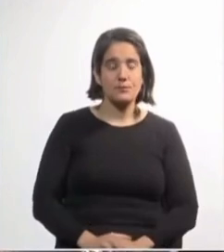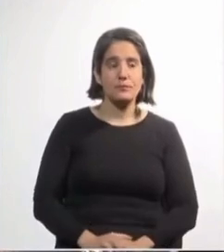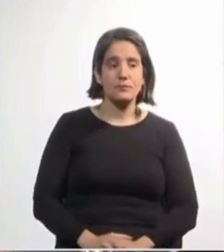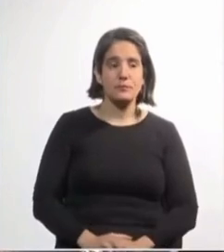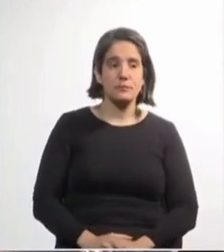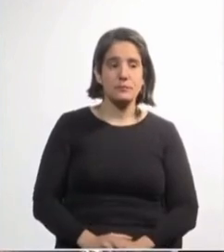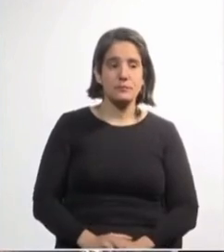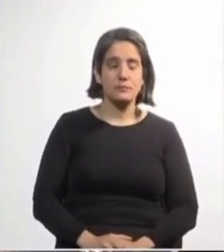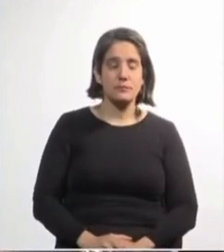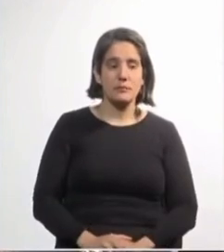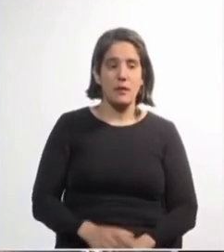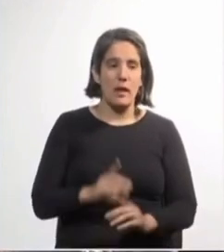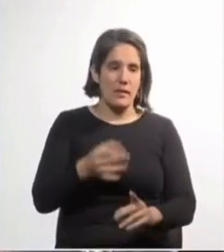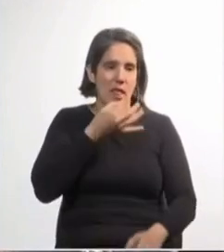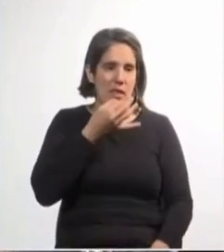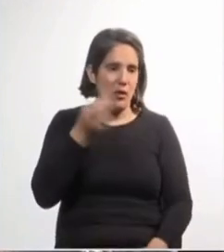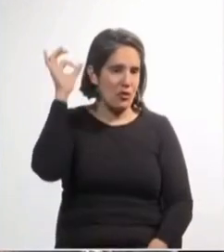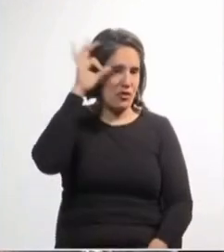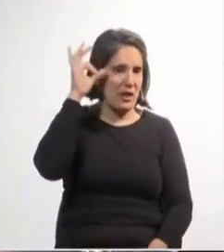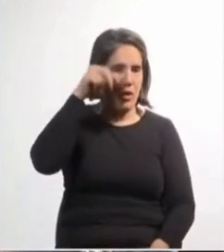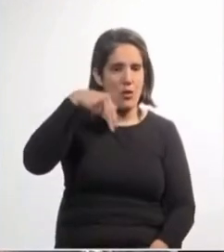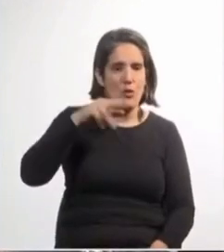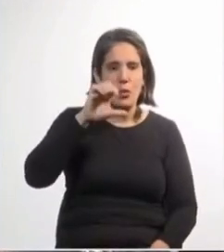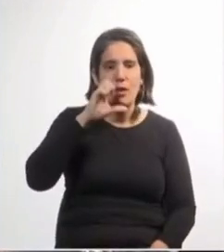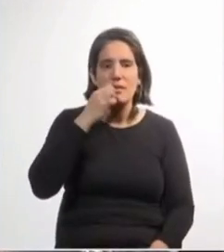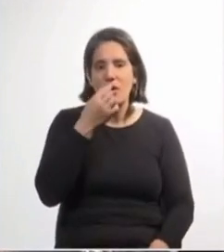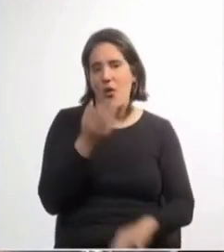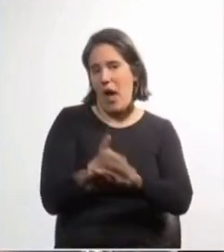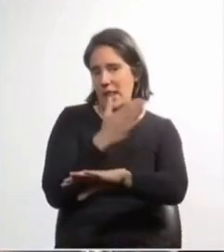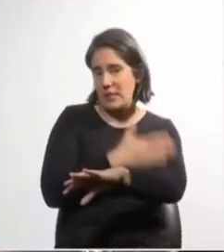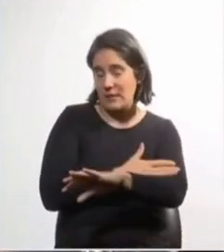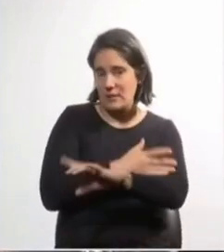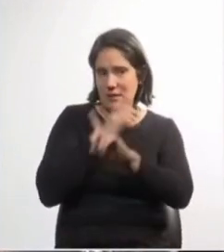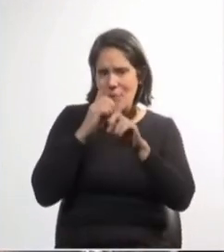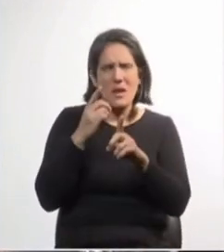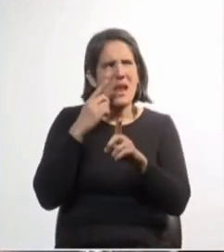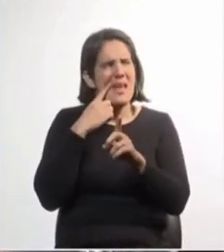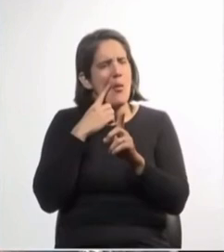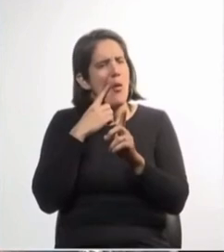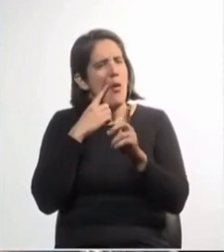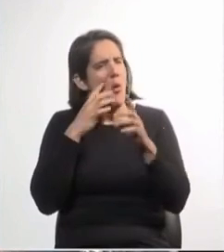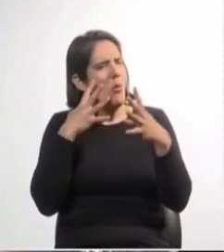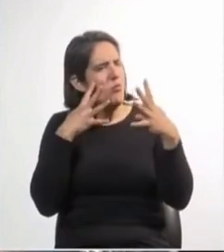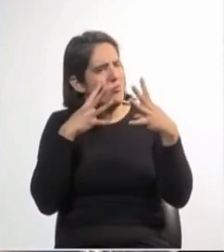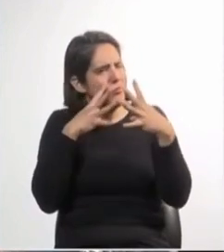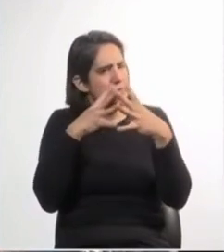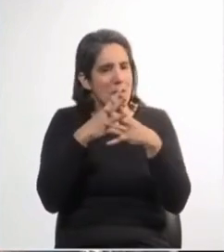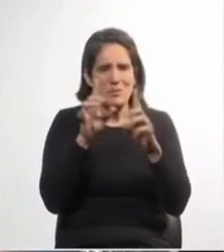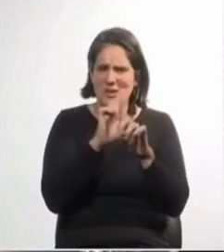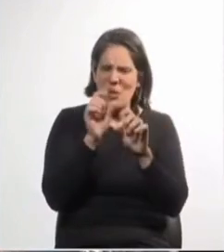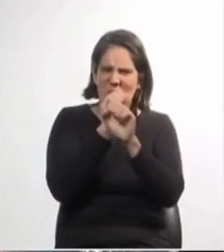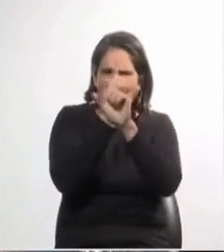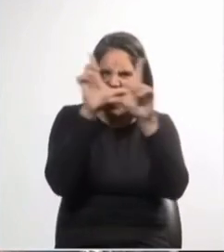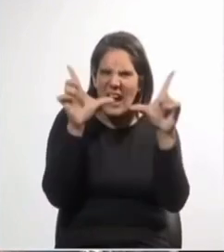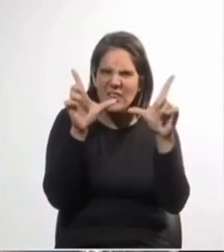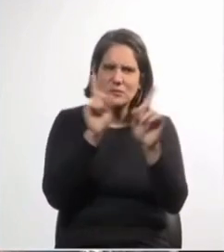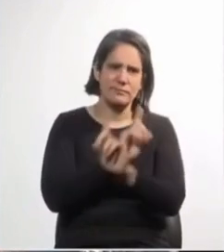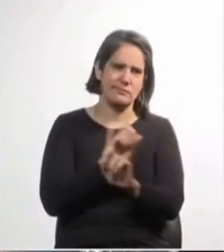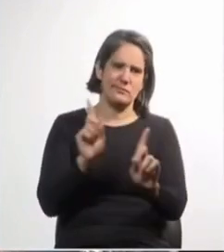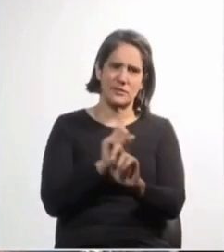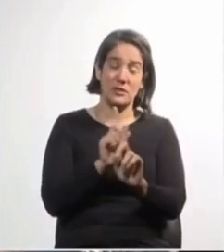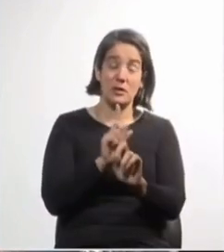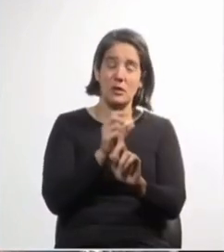Tenemos problemas con la transparencia en esta regla fiscal, porque claramente hay un